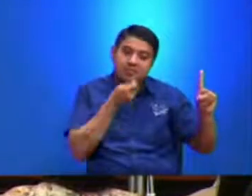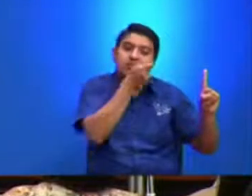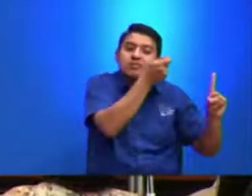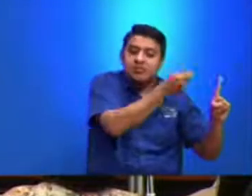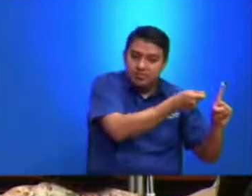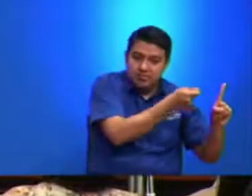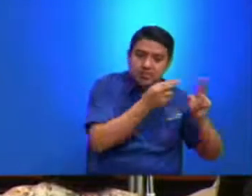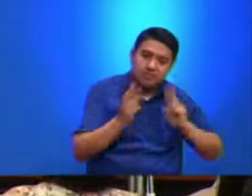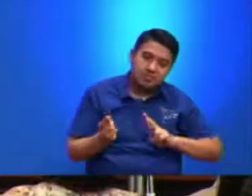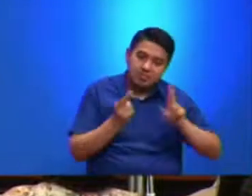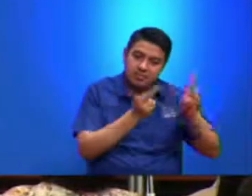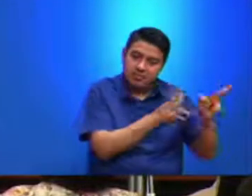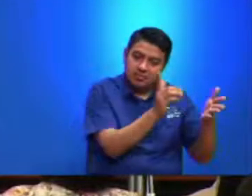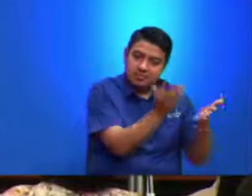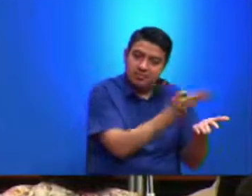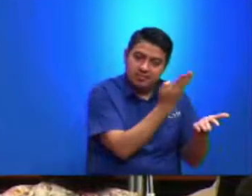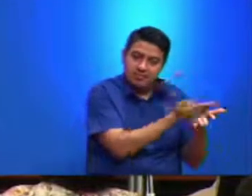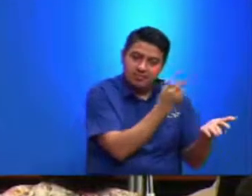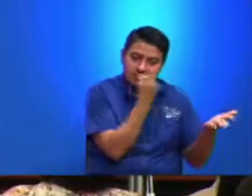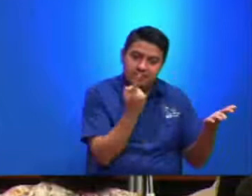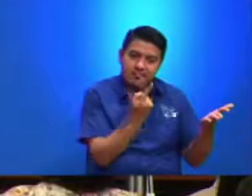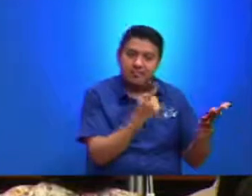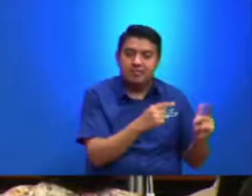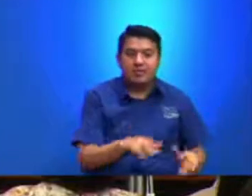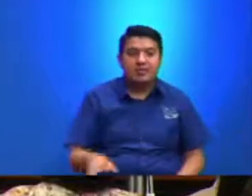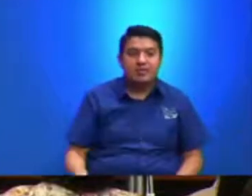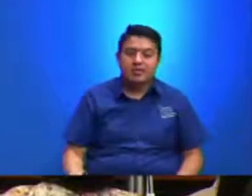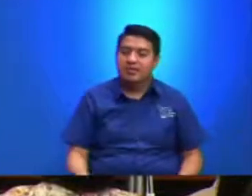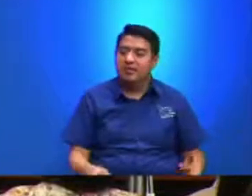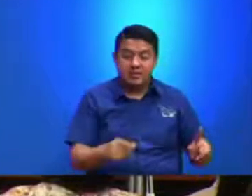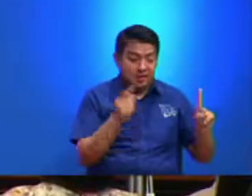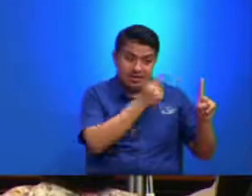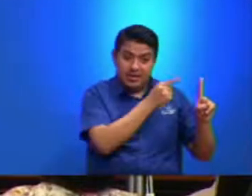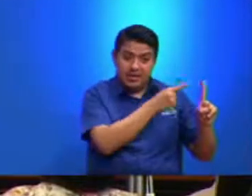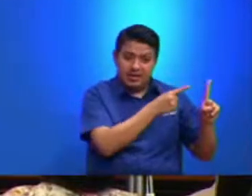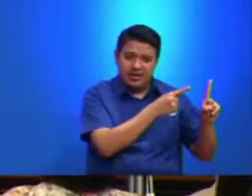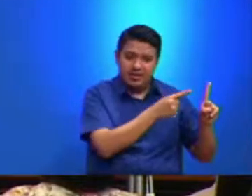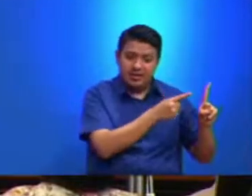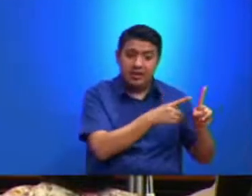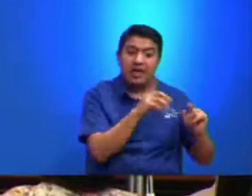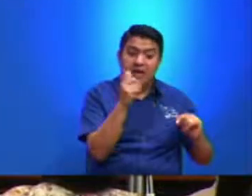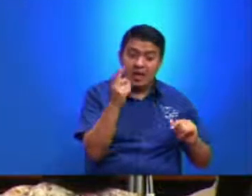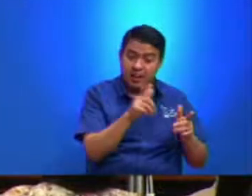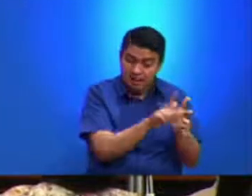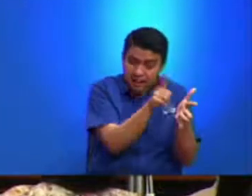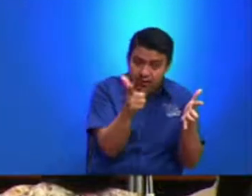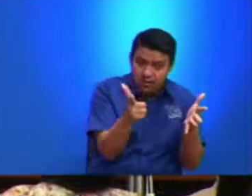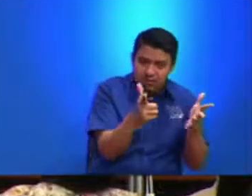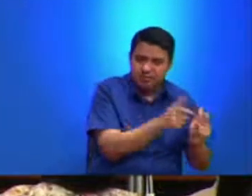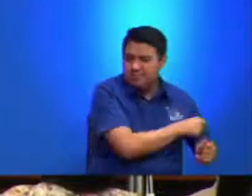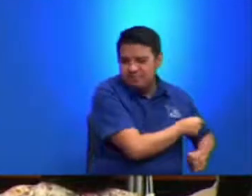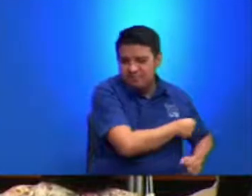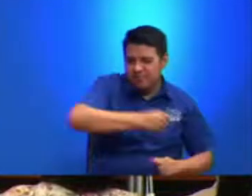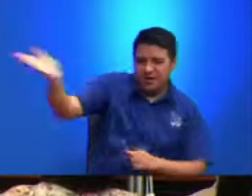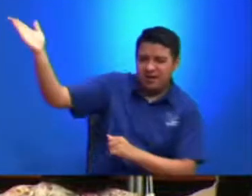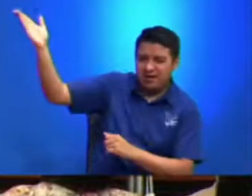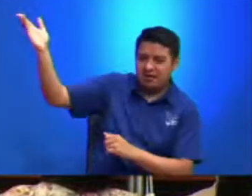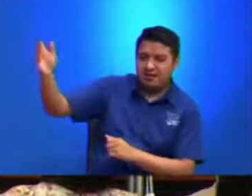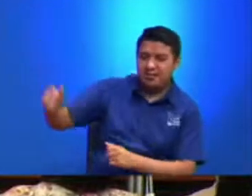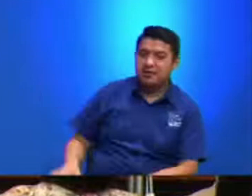vez lo tiró. La enfermera lo volvió a. Mire, hermano, cómo Dios puede utilizar a esos ministros,